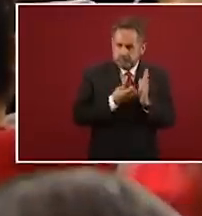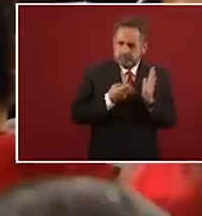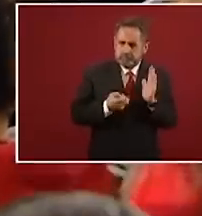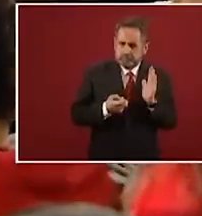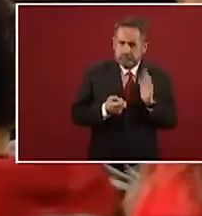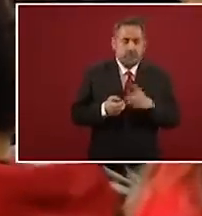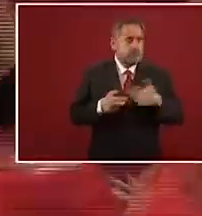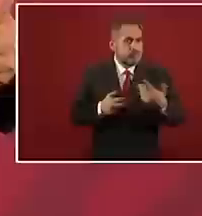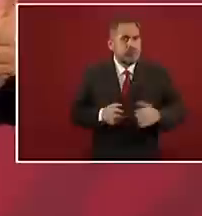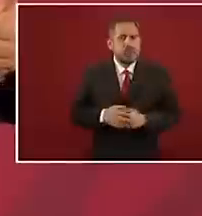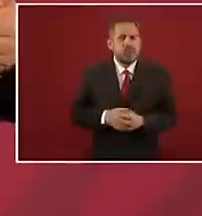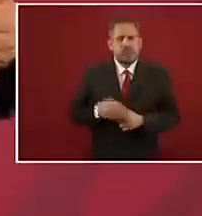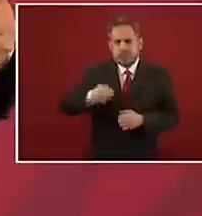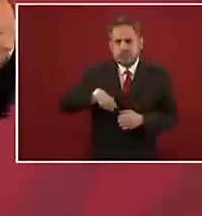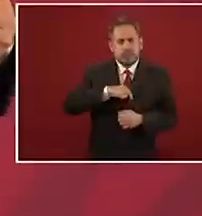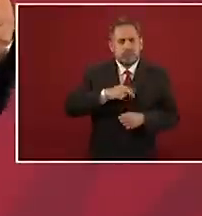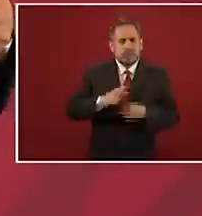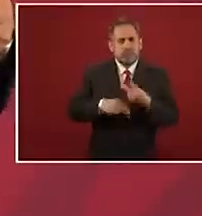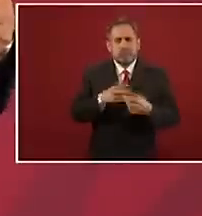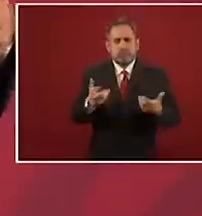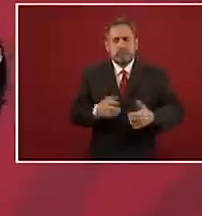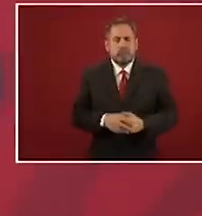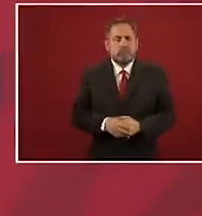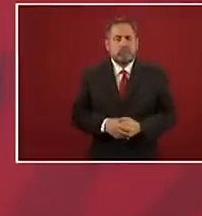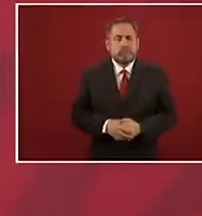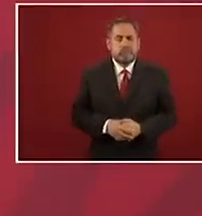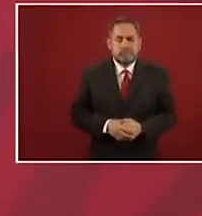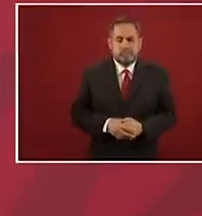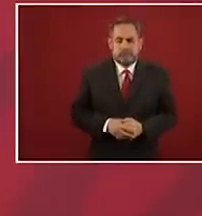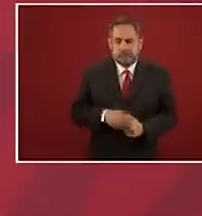Entonces, nosotros lo vamos a hacer.